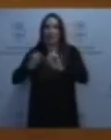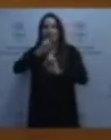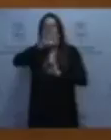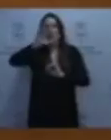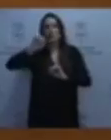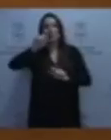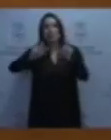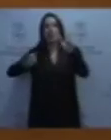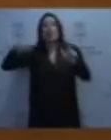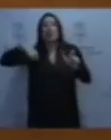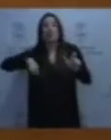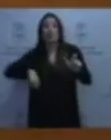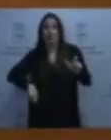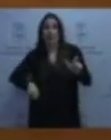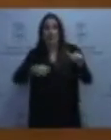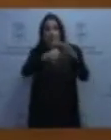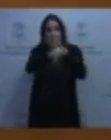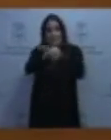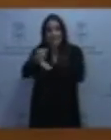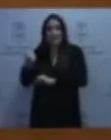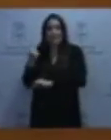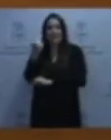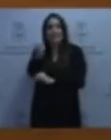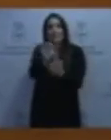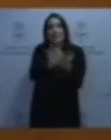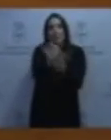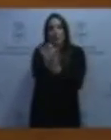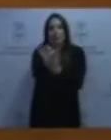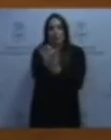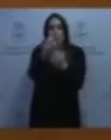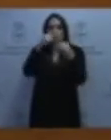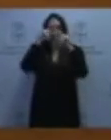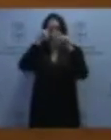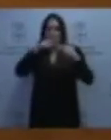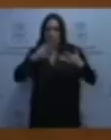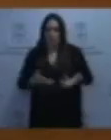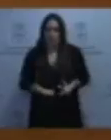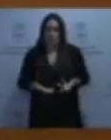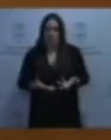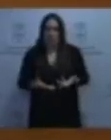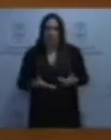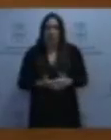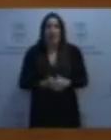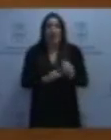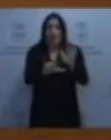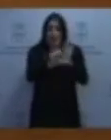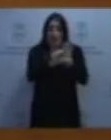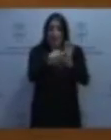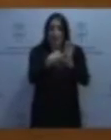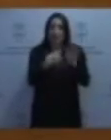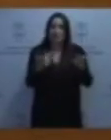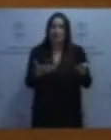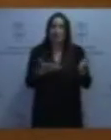profesionales que van a reforzar de forma inmediata los nuevos servicios de los nuevos hospitales. Esta ley, por tanto, va a